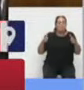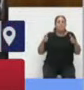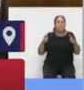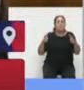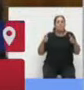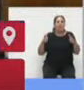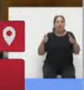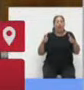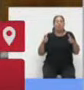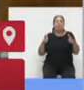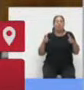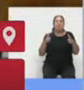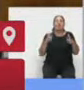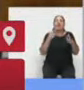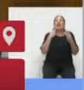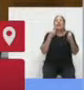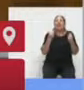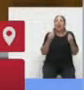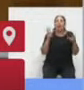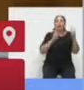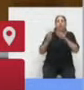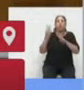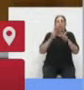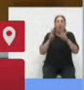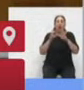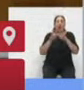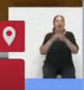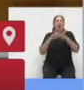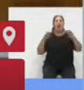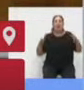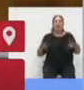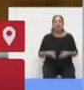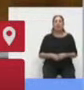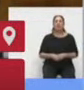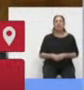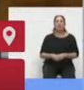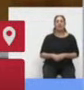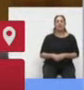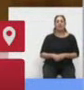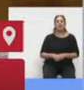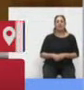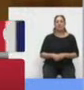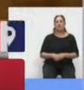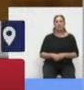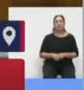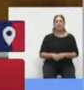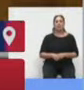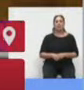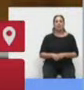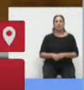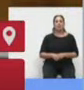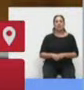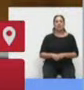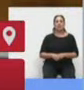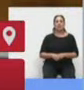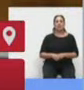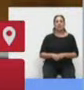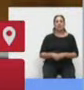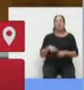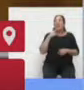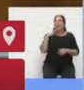importadores. ¿Vos creés que esa es la salida y que ahí encuentran un aire y que por lo tanto el comercio exterior lo podríamos